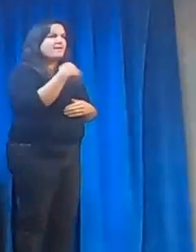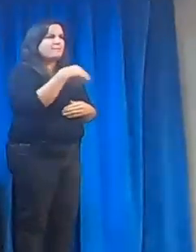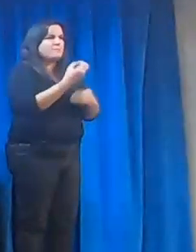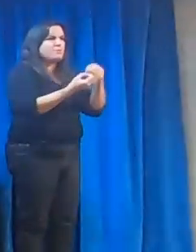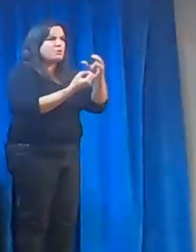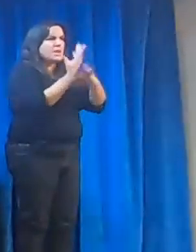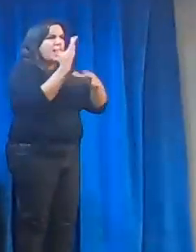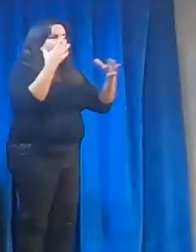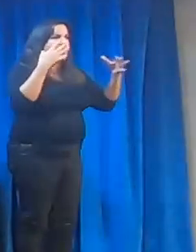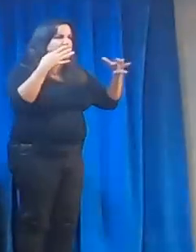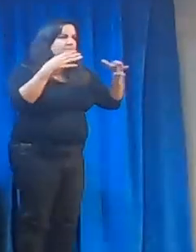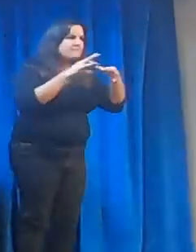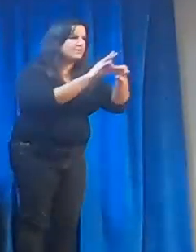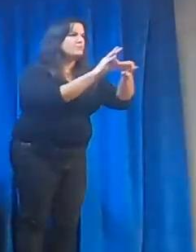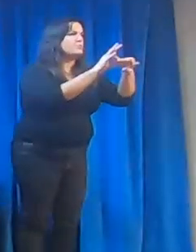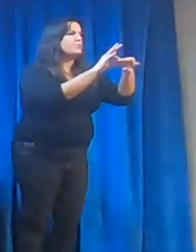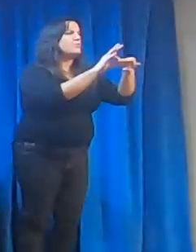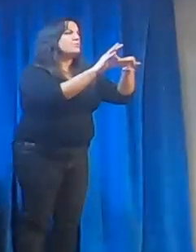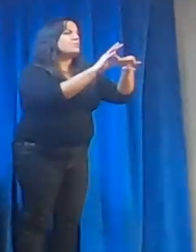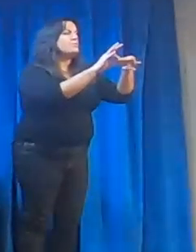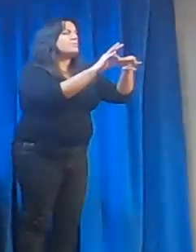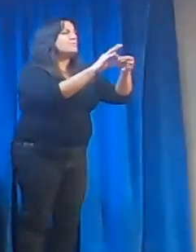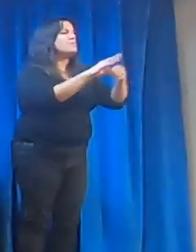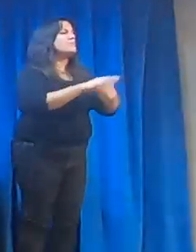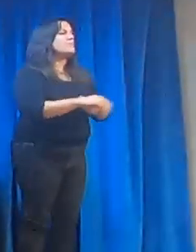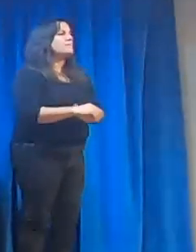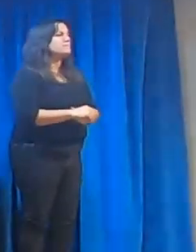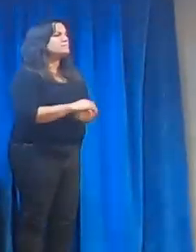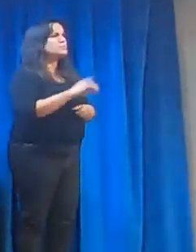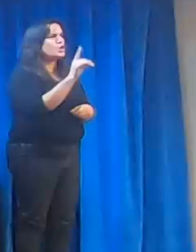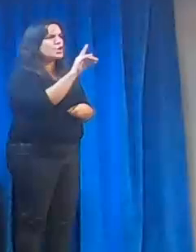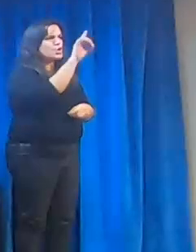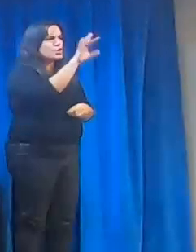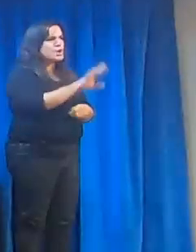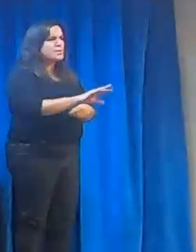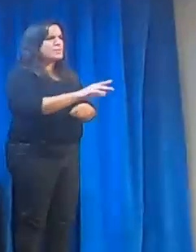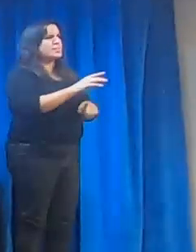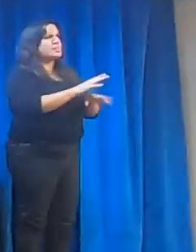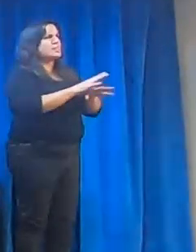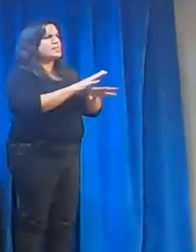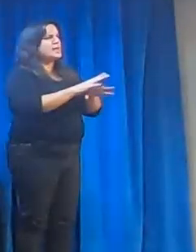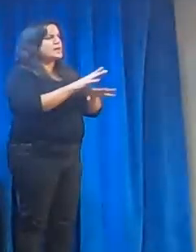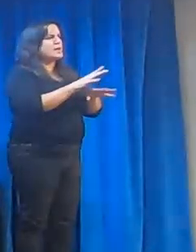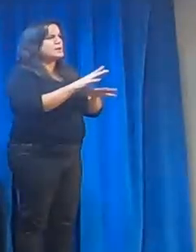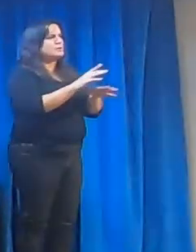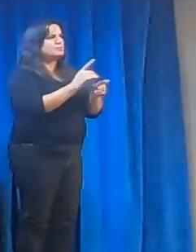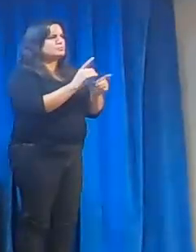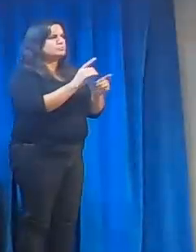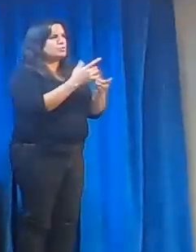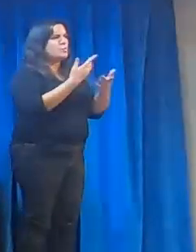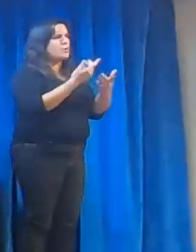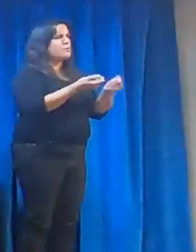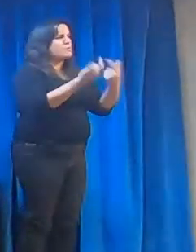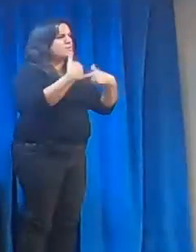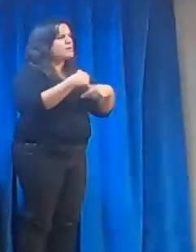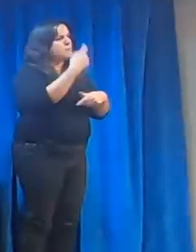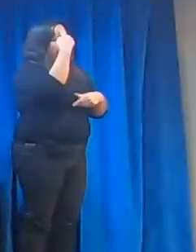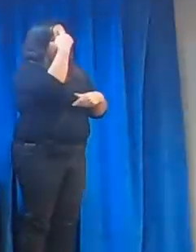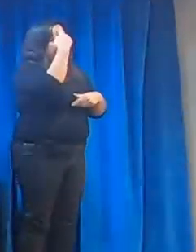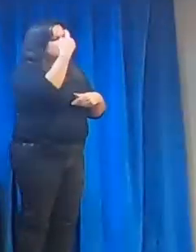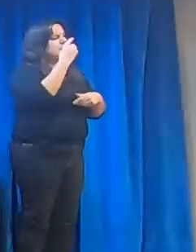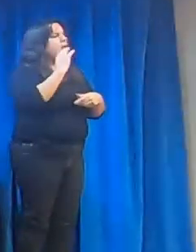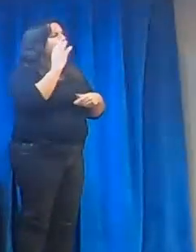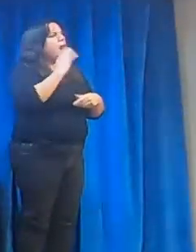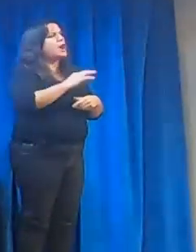vínculos, ¿sí? Vínculos no solo intersubjetivos, insisto, vínculos que nos permitan pensar lo común en